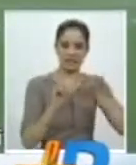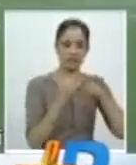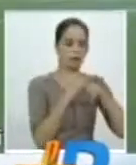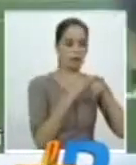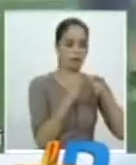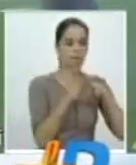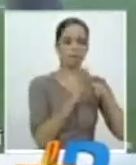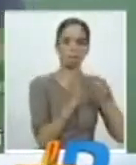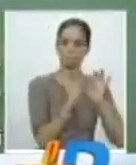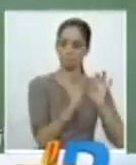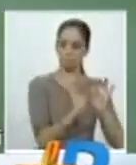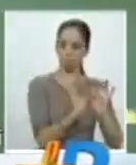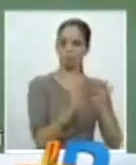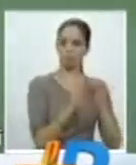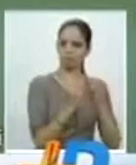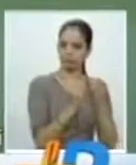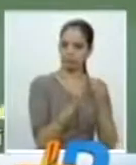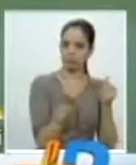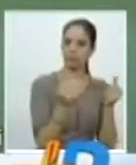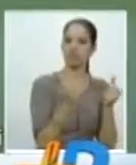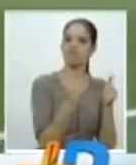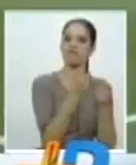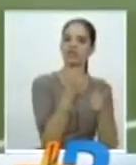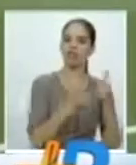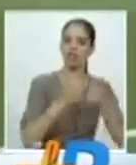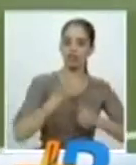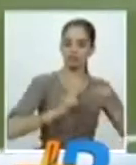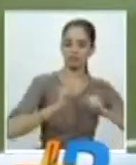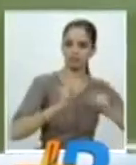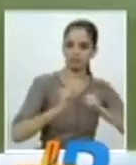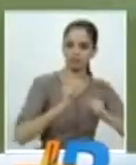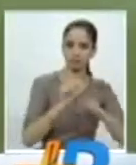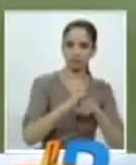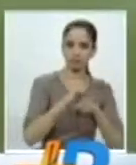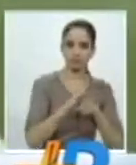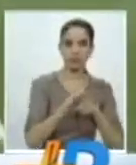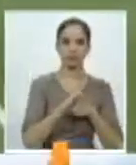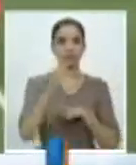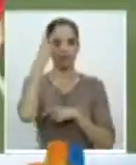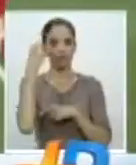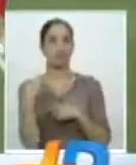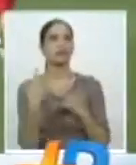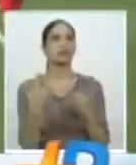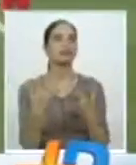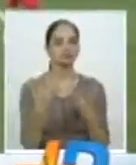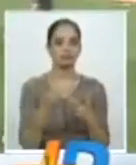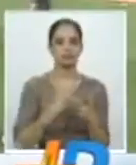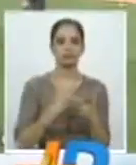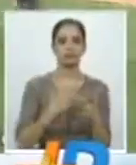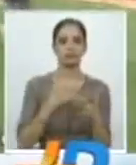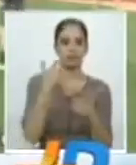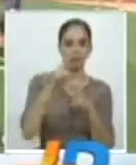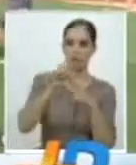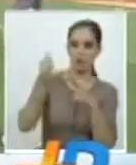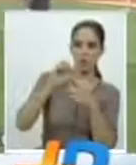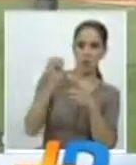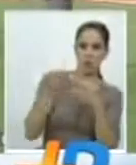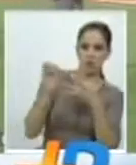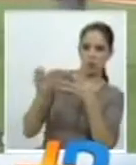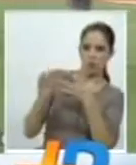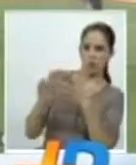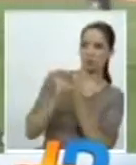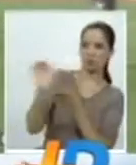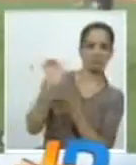cicatrizado a la perfección y que solo le falta coger fondo físico. Falcao ha sabido esperar esta oportunidad, tanto así que rechazó ofertas de clubes de Inglaterra